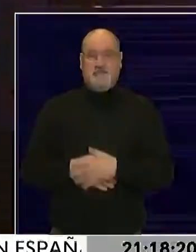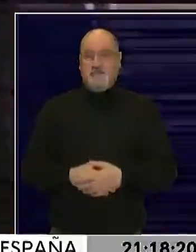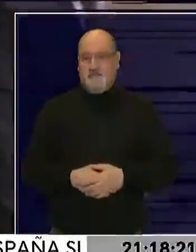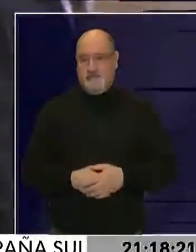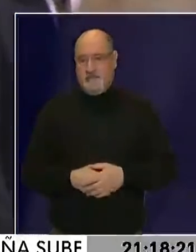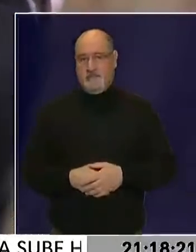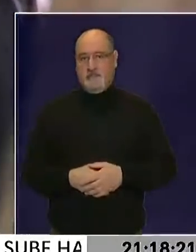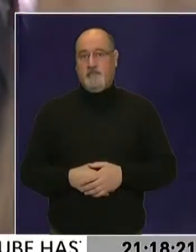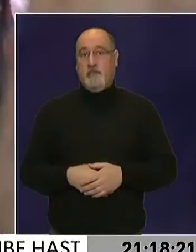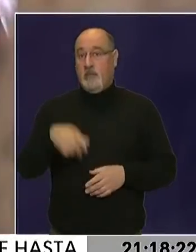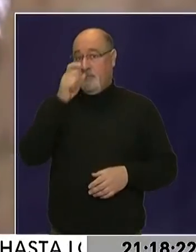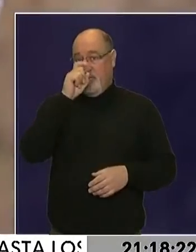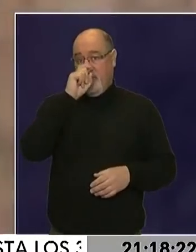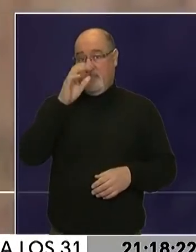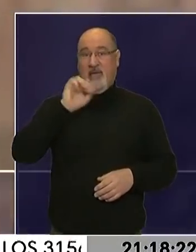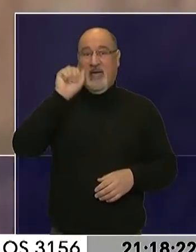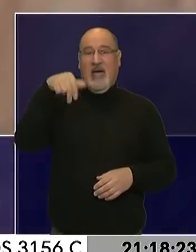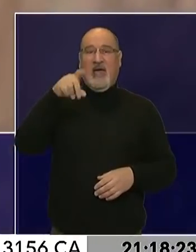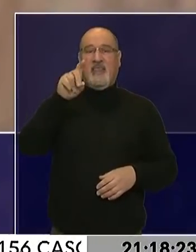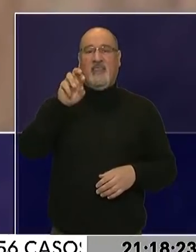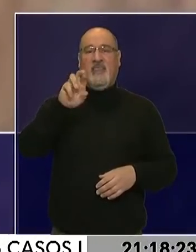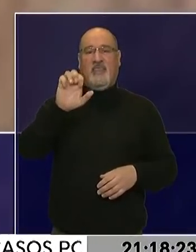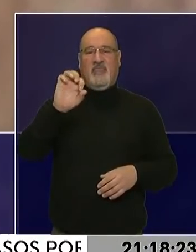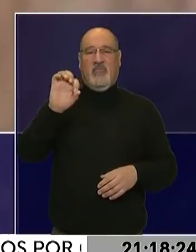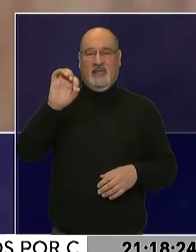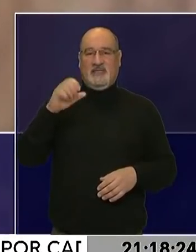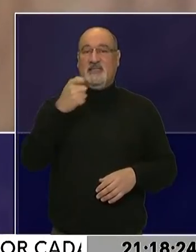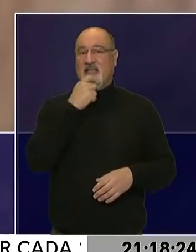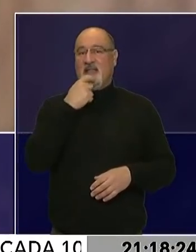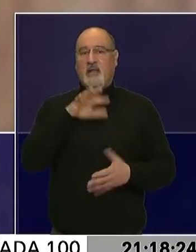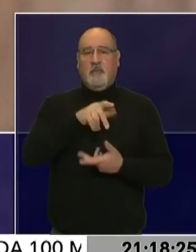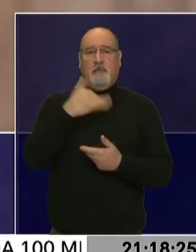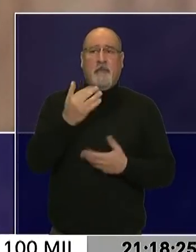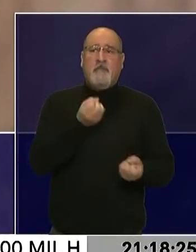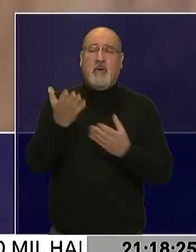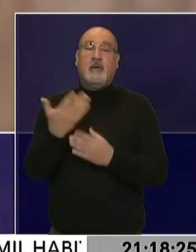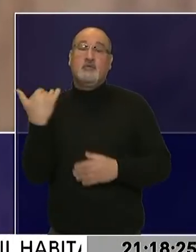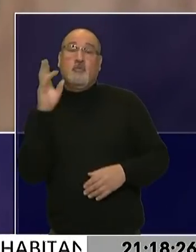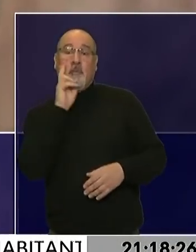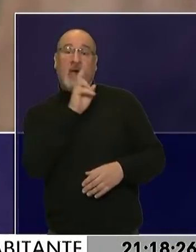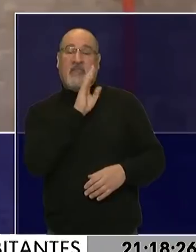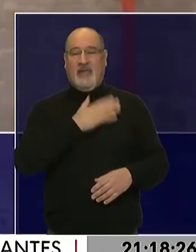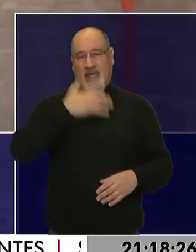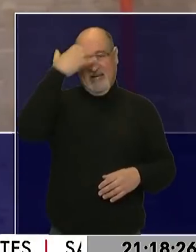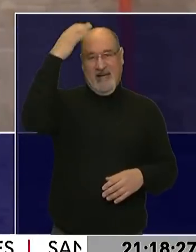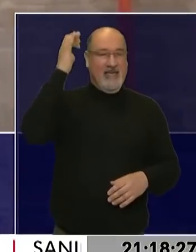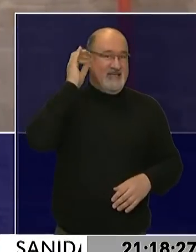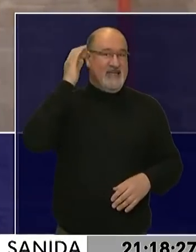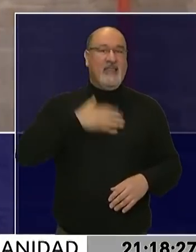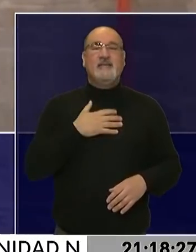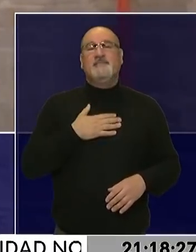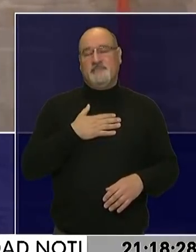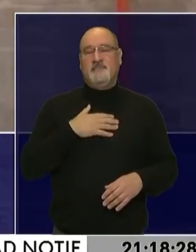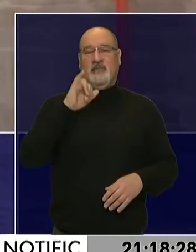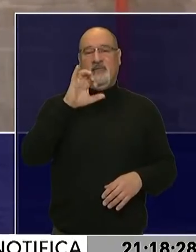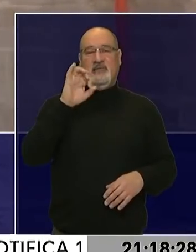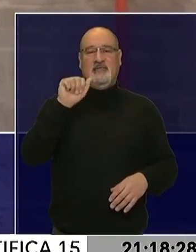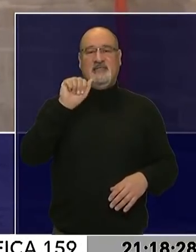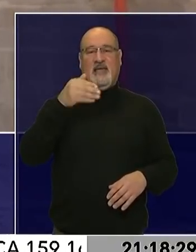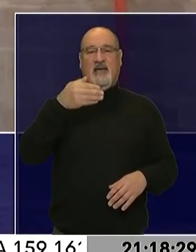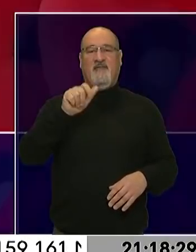el príncipe andrés de inglaterra no para de recibir malas noticias su madre la reina isabel segunda le ha retirado todos los títulos